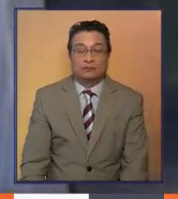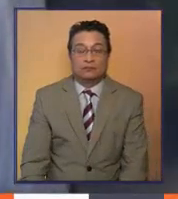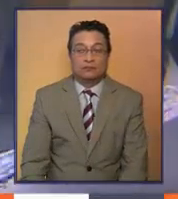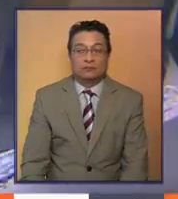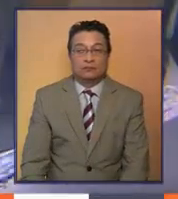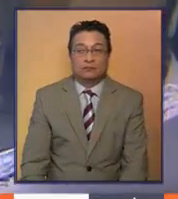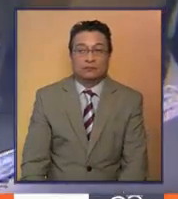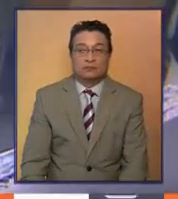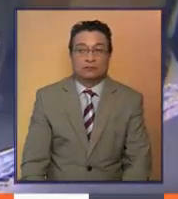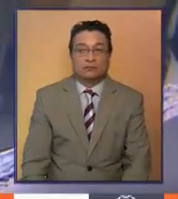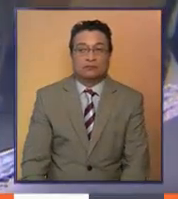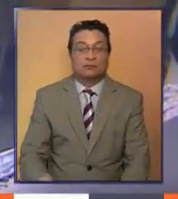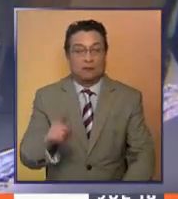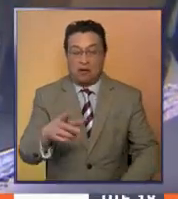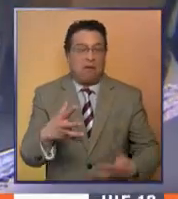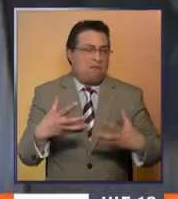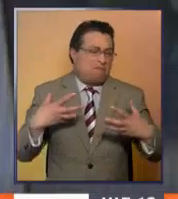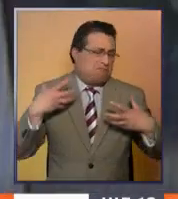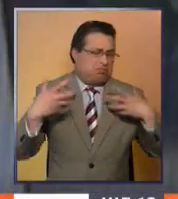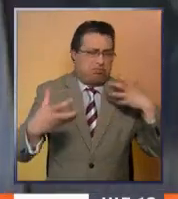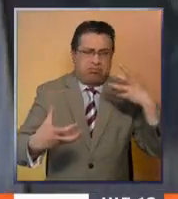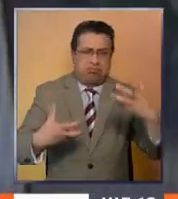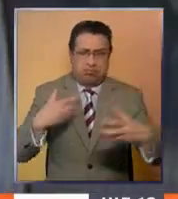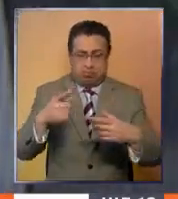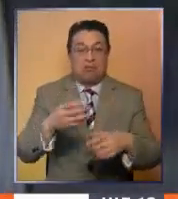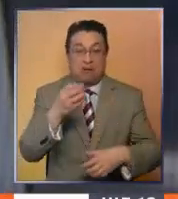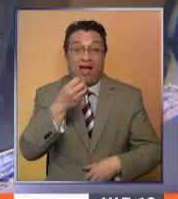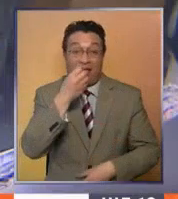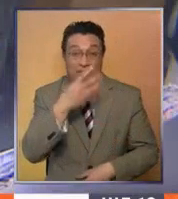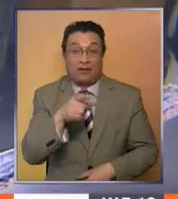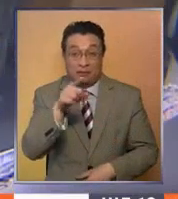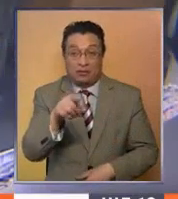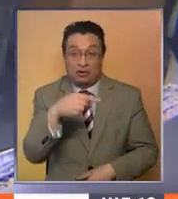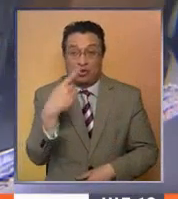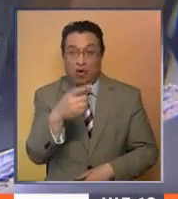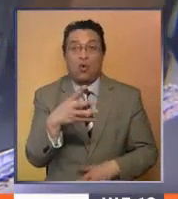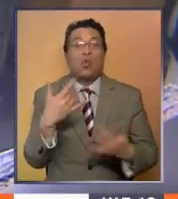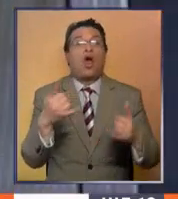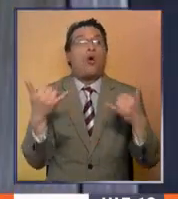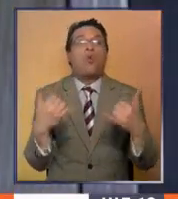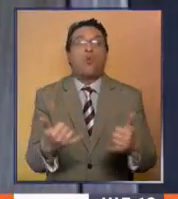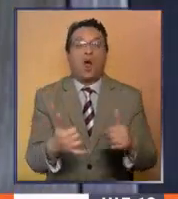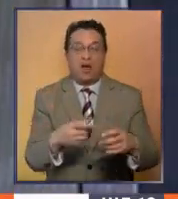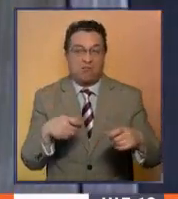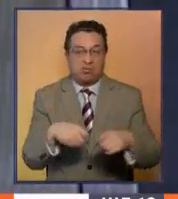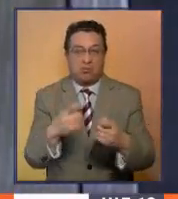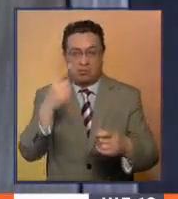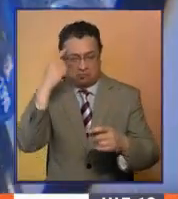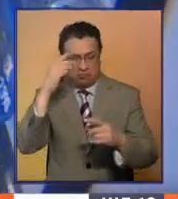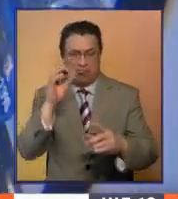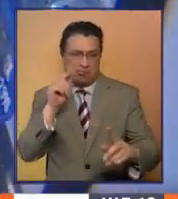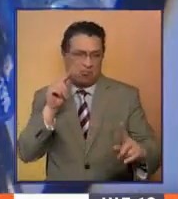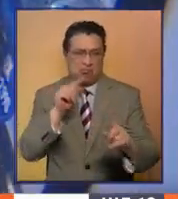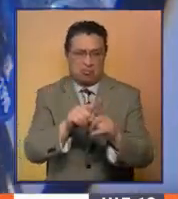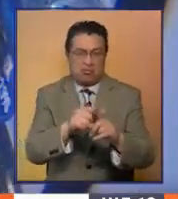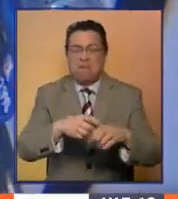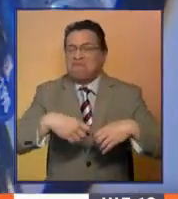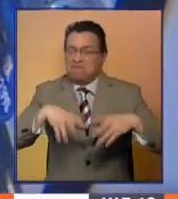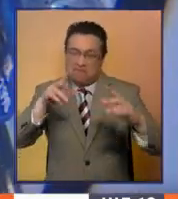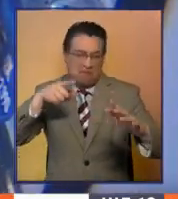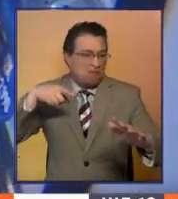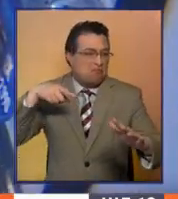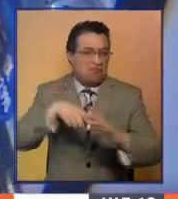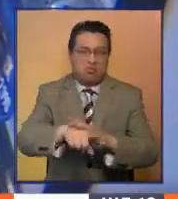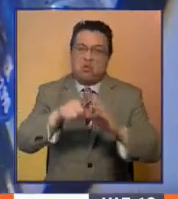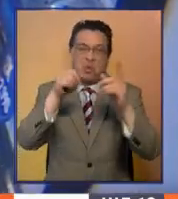una racionalidad no era parte de lo que según sus propias declaraciones consideraban un juego cuando iban decididos era poco lo que se podía hacer para intentar